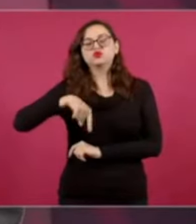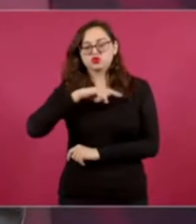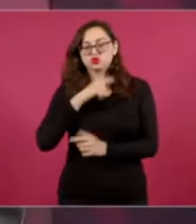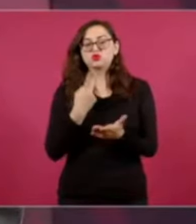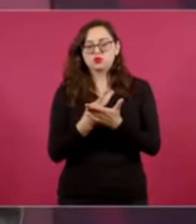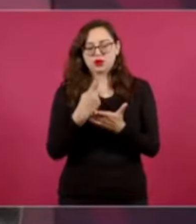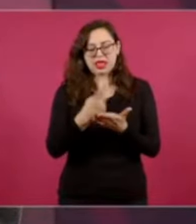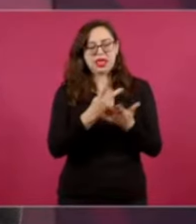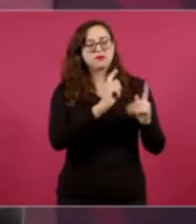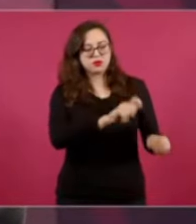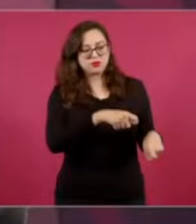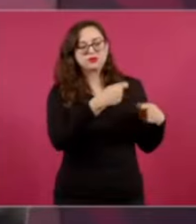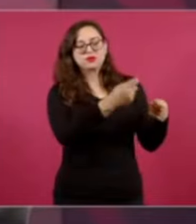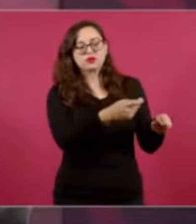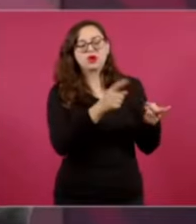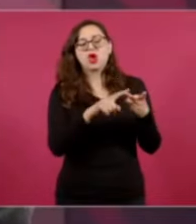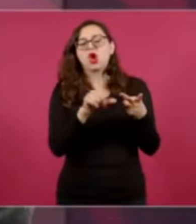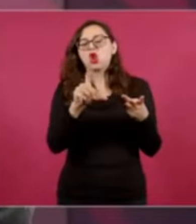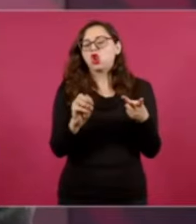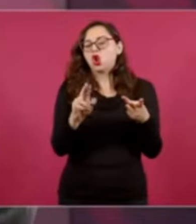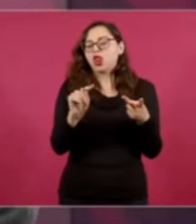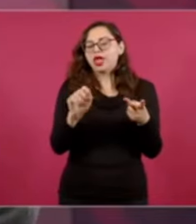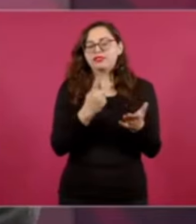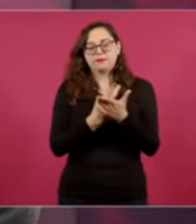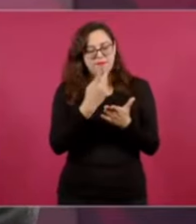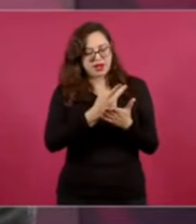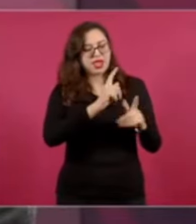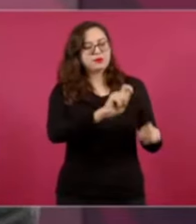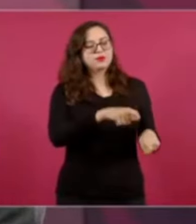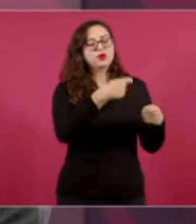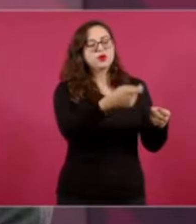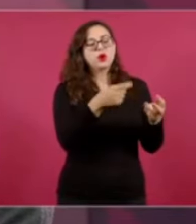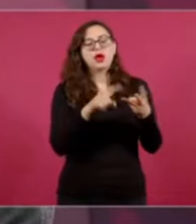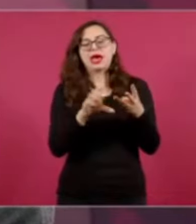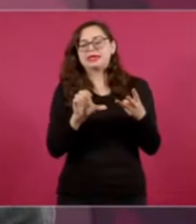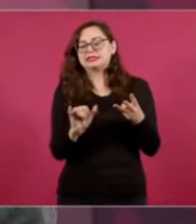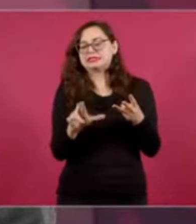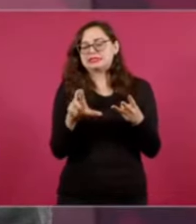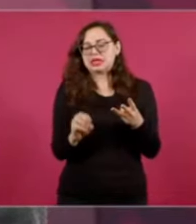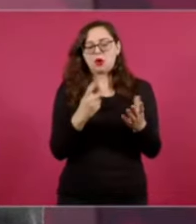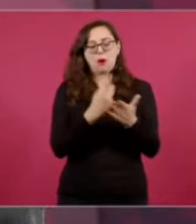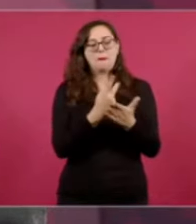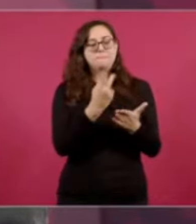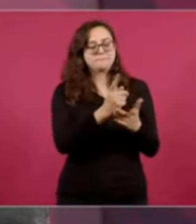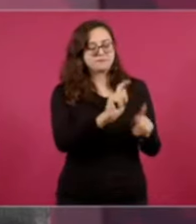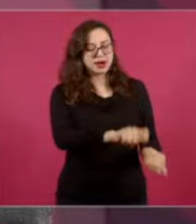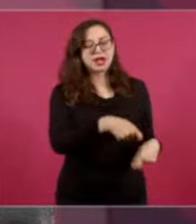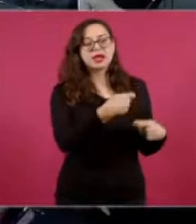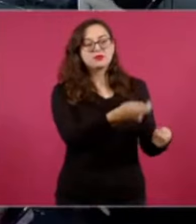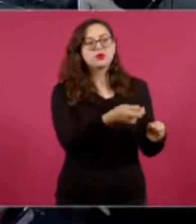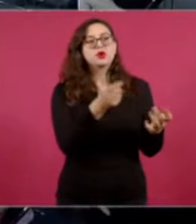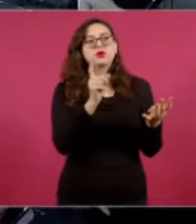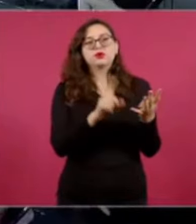A Lore de Mola, a Ciro, ¿cómo se llama